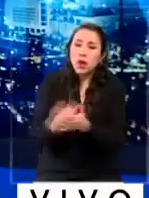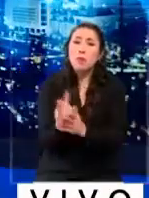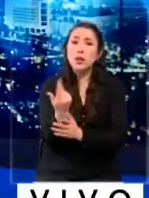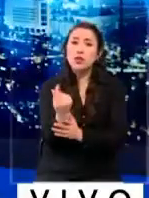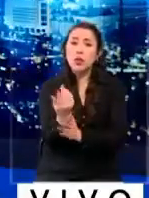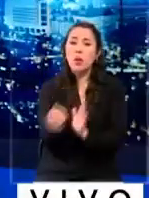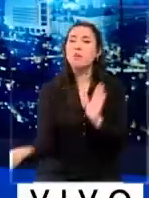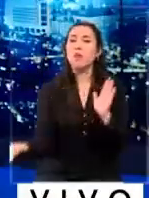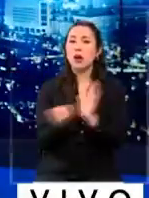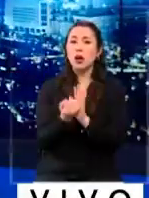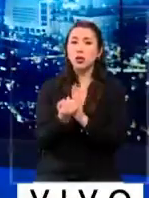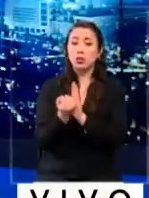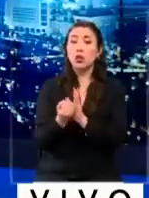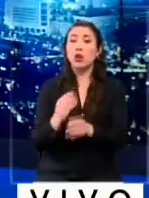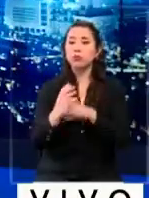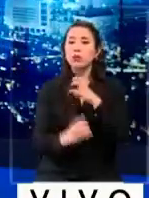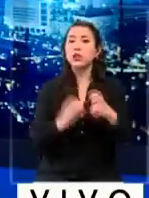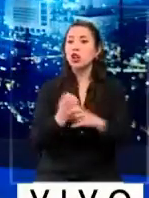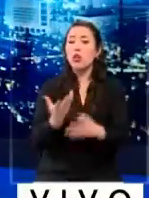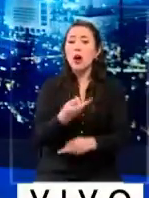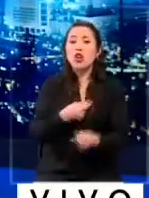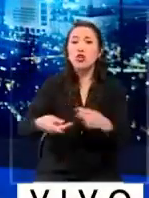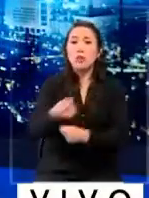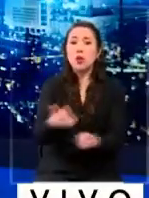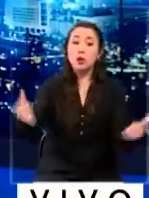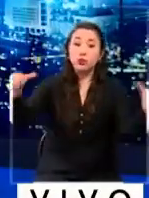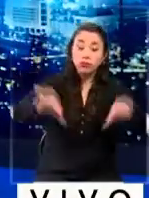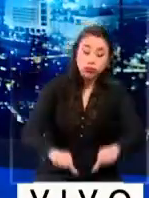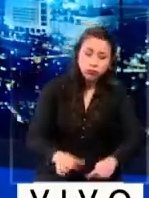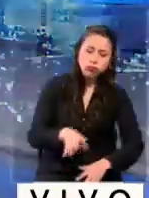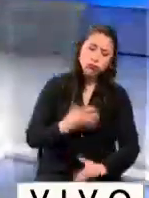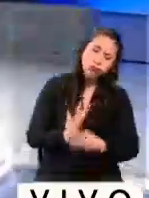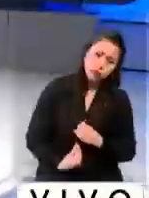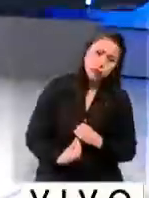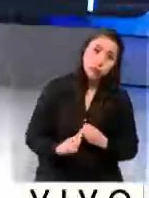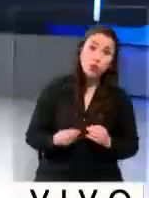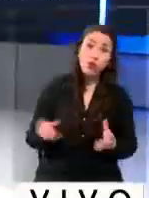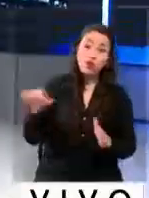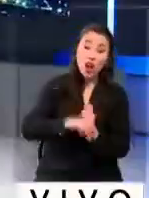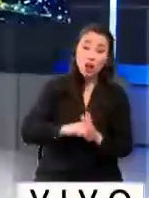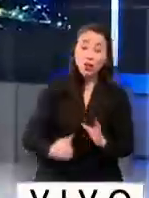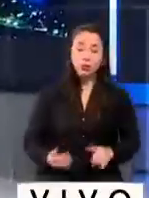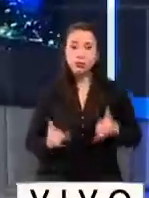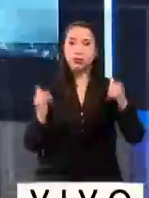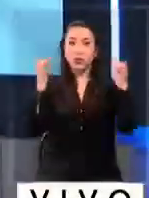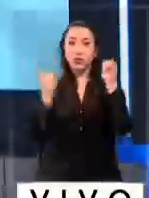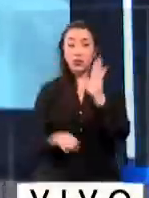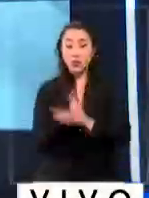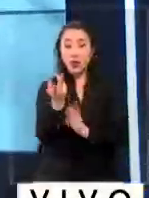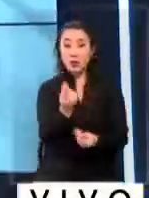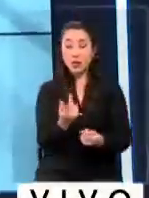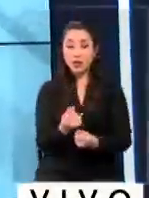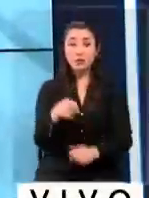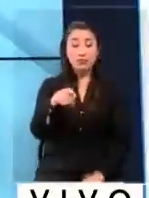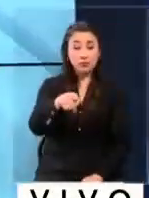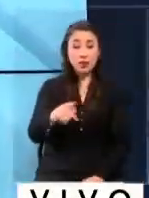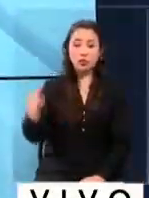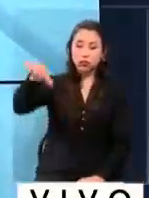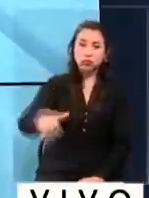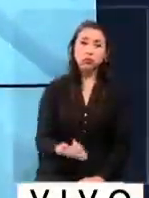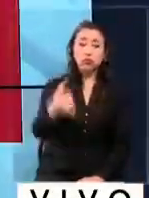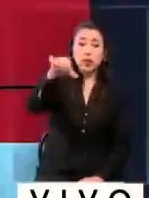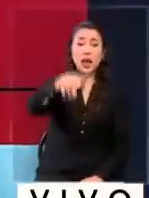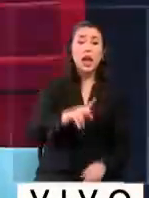marcando nuestros ciclos económicos de depresión cuando baja o de euforia cuando sube ajena a esa montaña rusa la